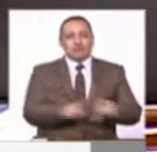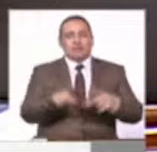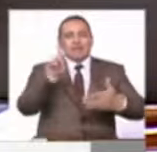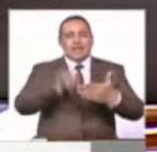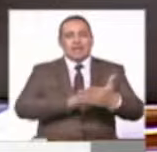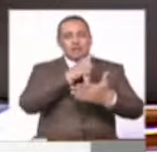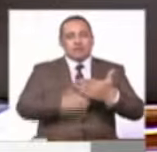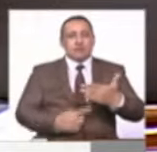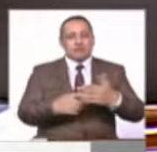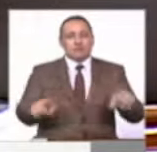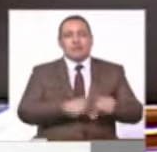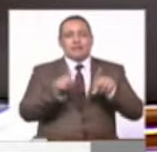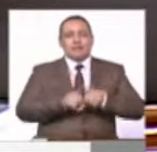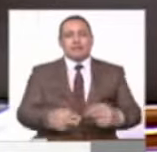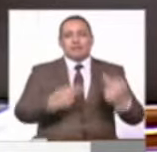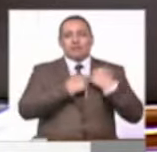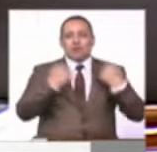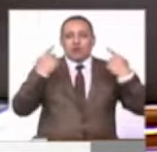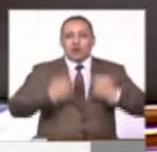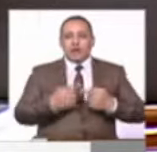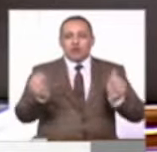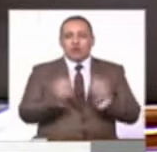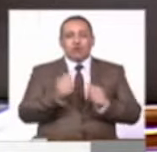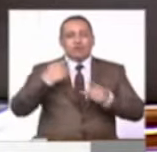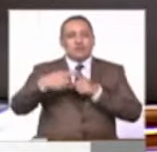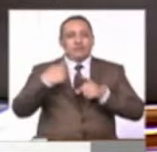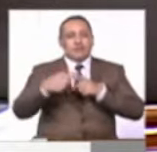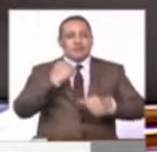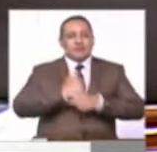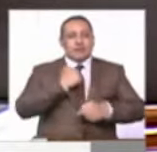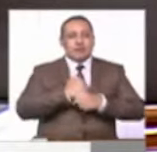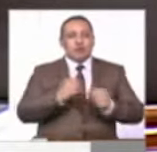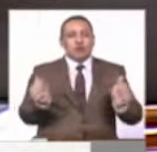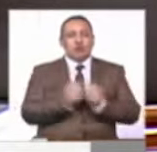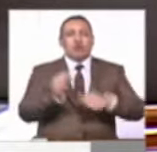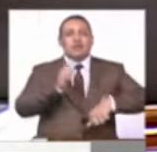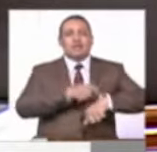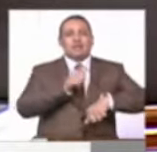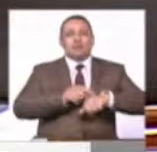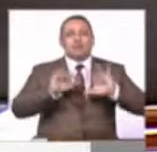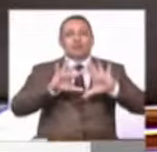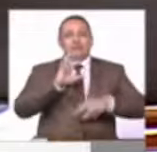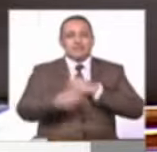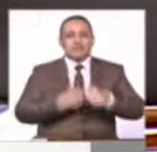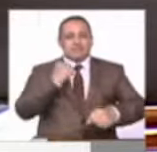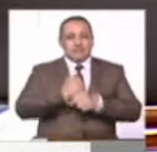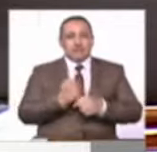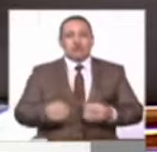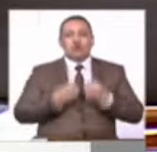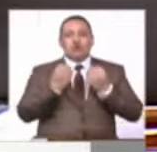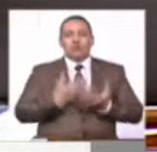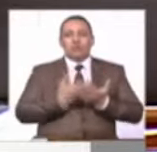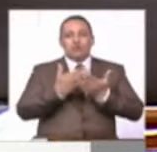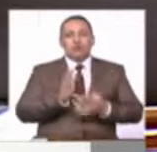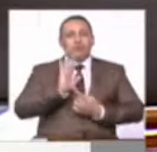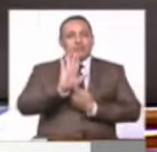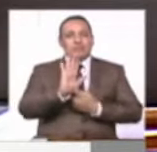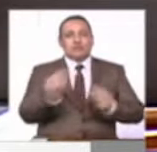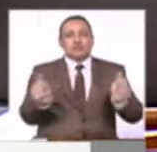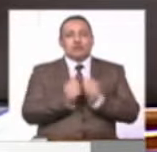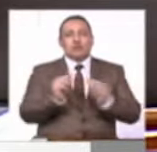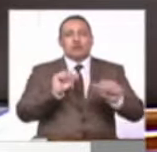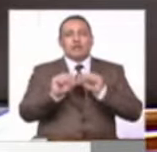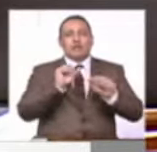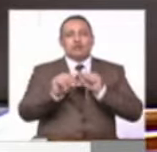inhabilitación en el ejercicio de toda función pública por el lapso de 10 años conforme lo establece el